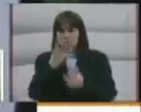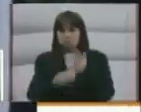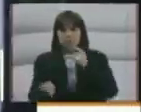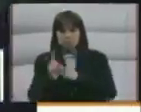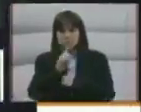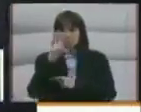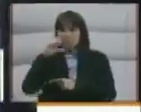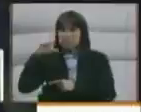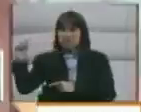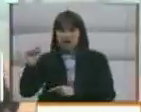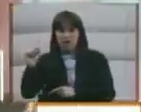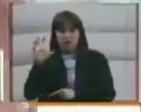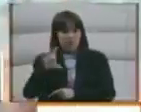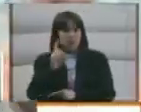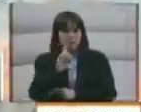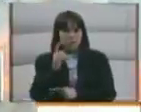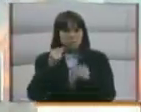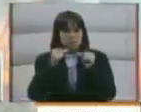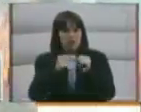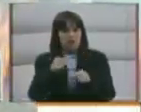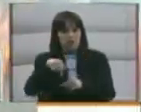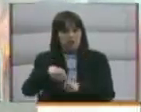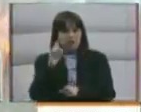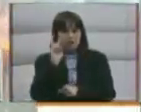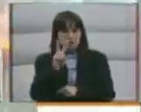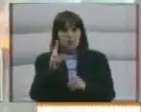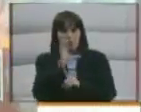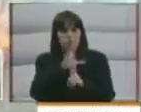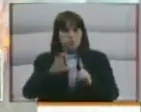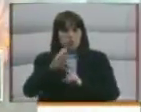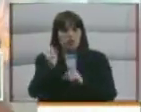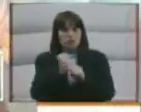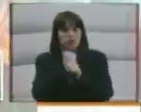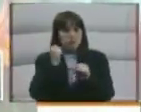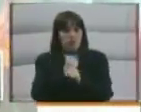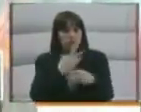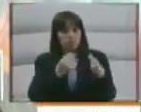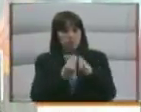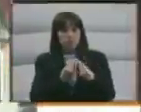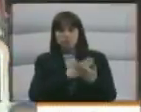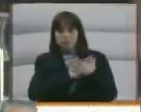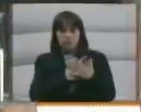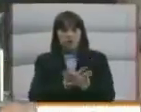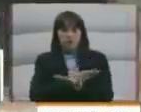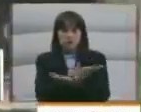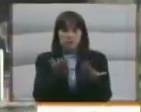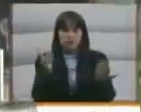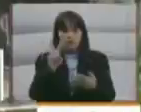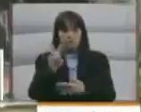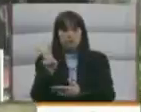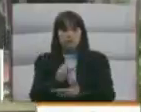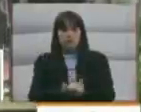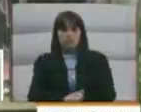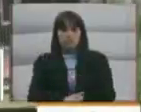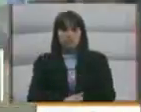trabajando. Entonces, bueno, tenemos este espacio cultural disponible para toda Venezuela.